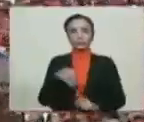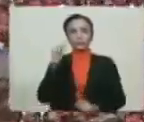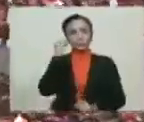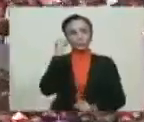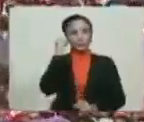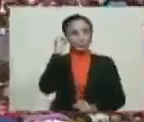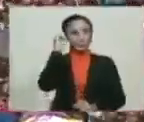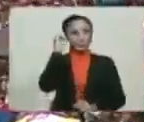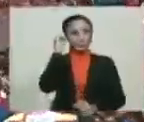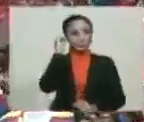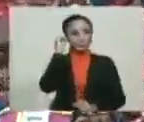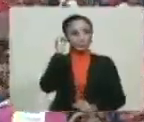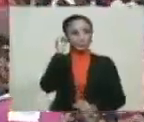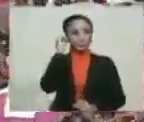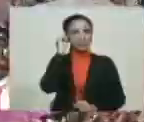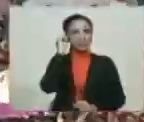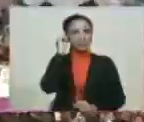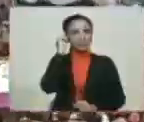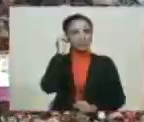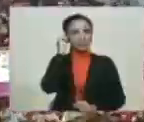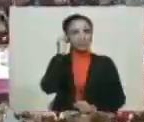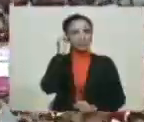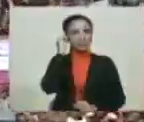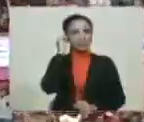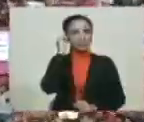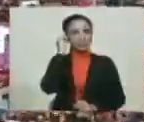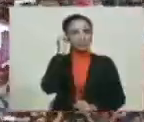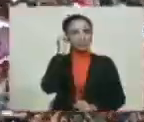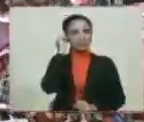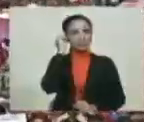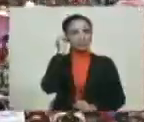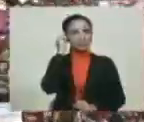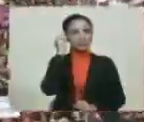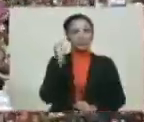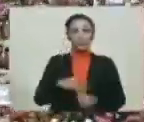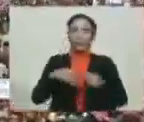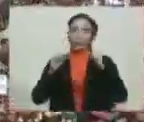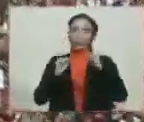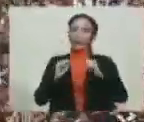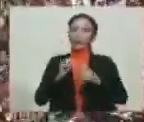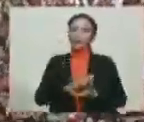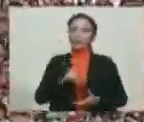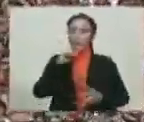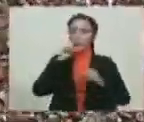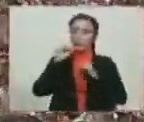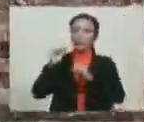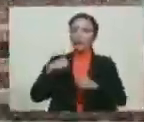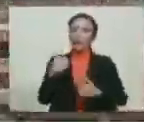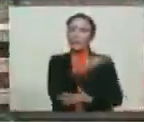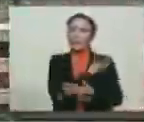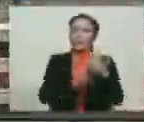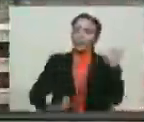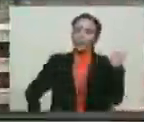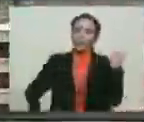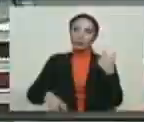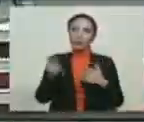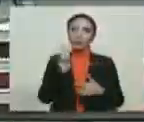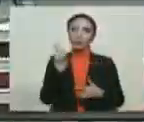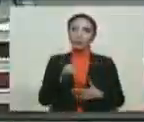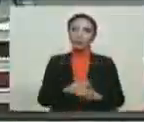y chavistas de nicolás madura mano presidente de la república bolivariana de